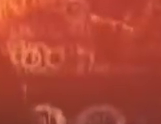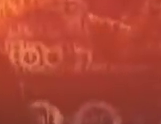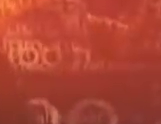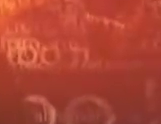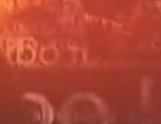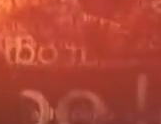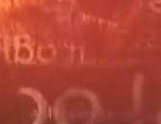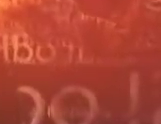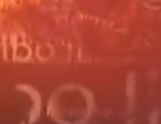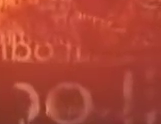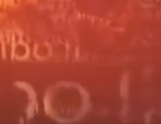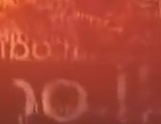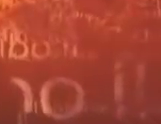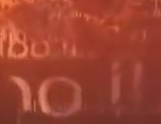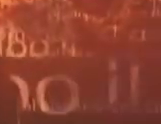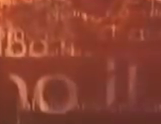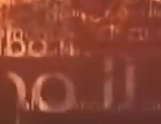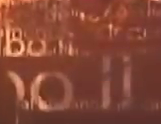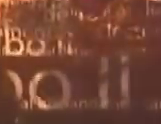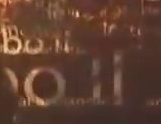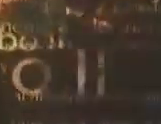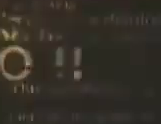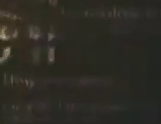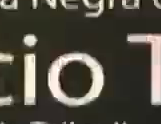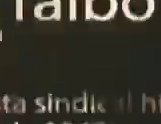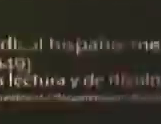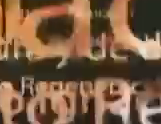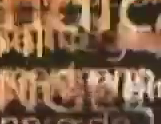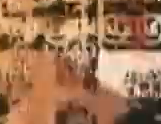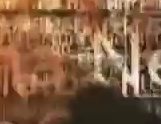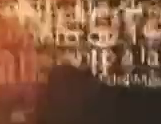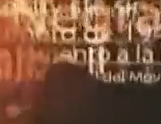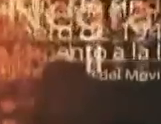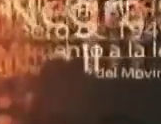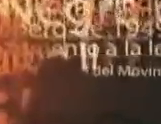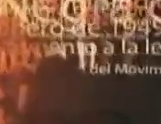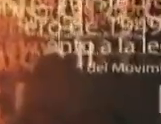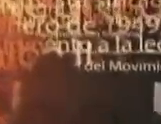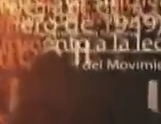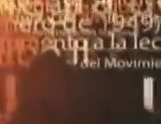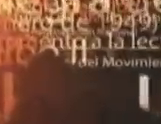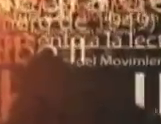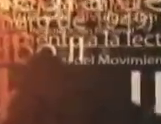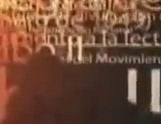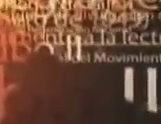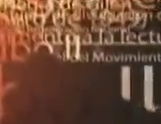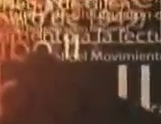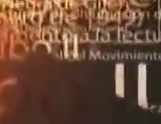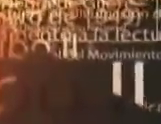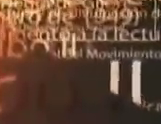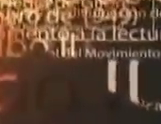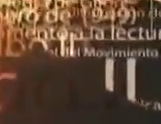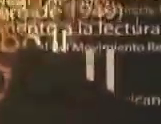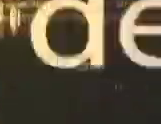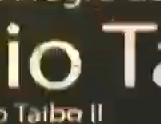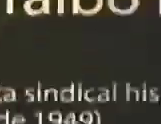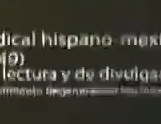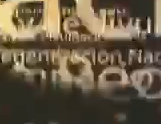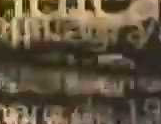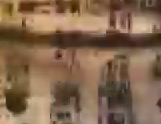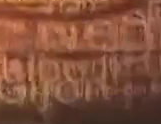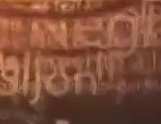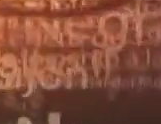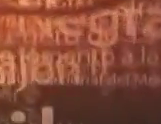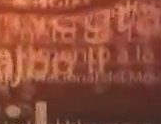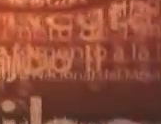designe, allí quedarás por la defensa de tu nación, de tu pueblo, de tu raza, de tus costumbres, de